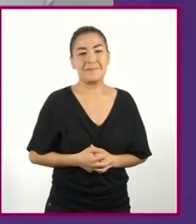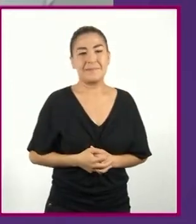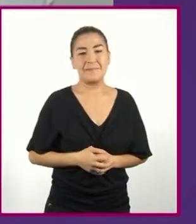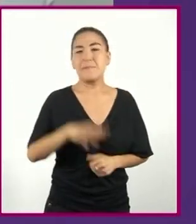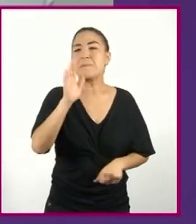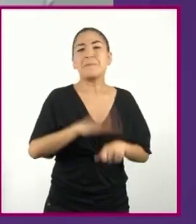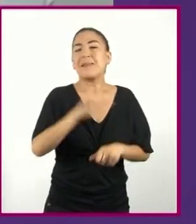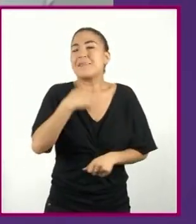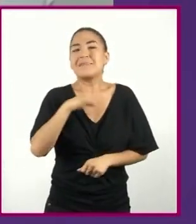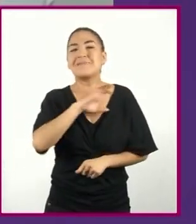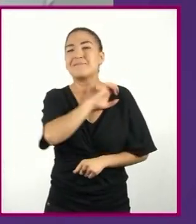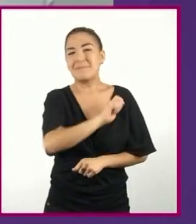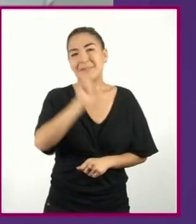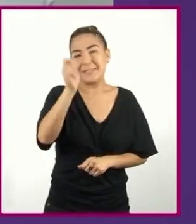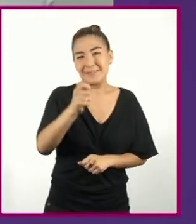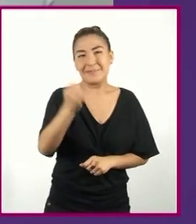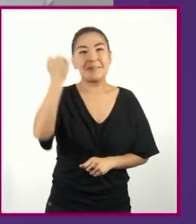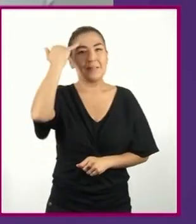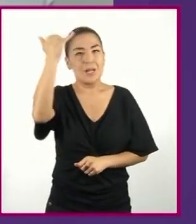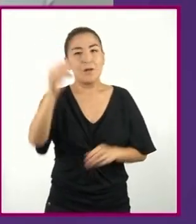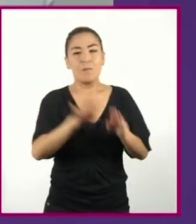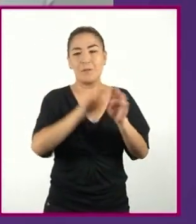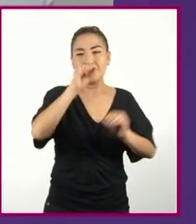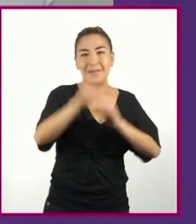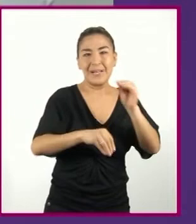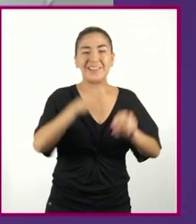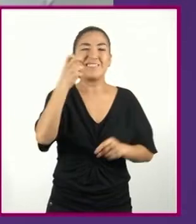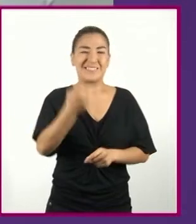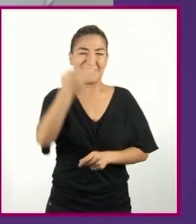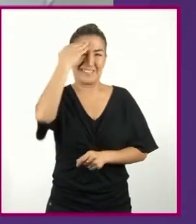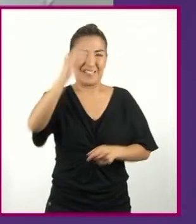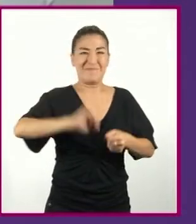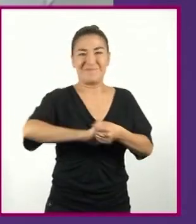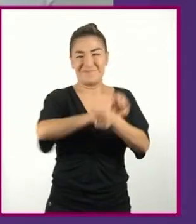que más me encantó fue crear el arte en tiempos de pandemia,